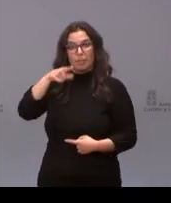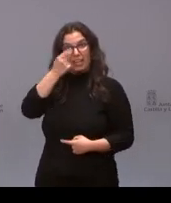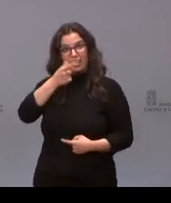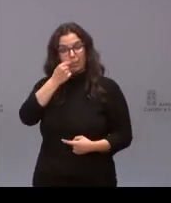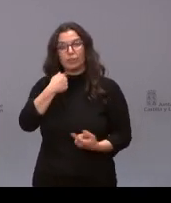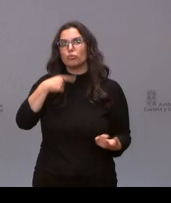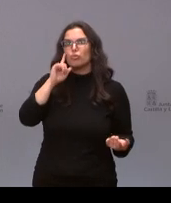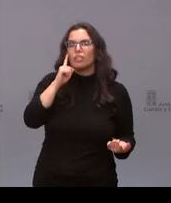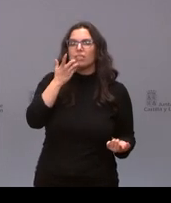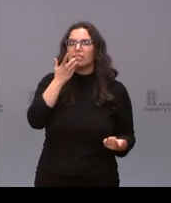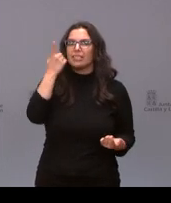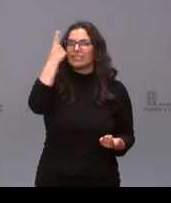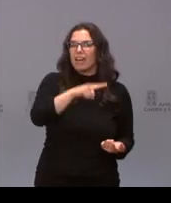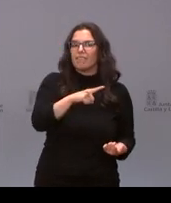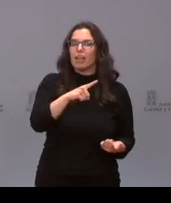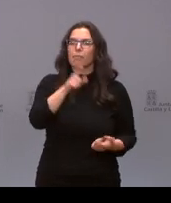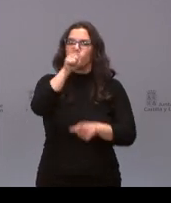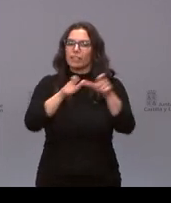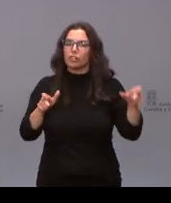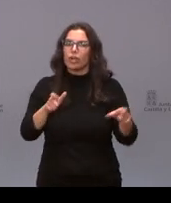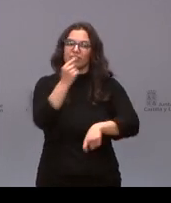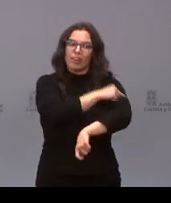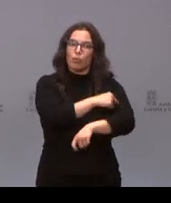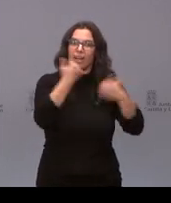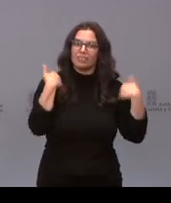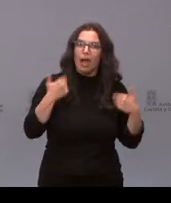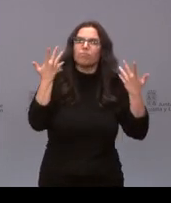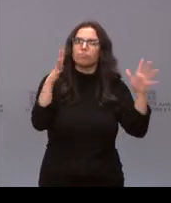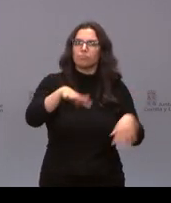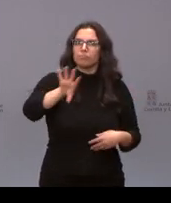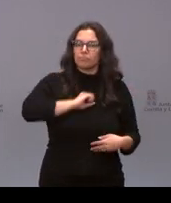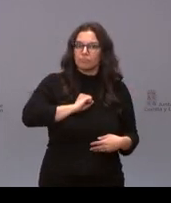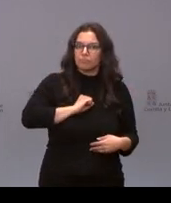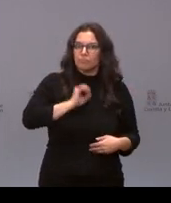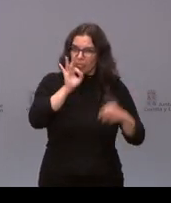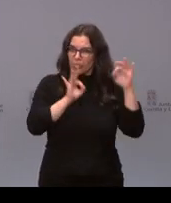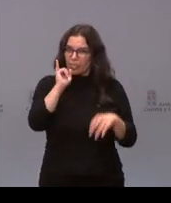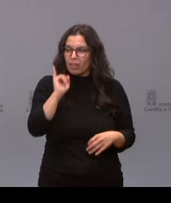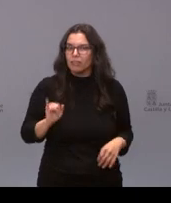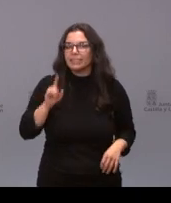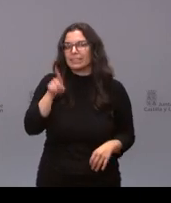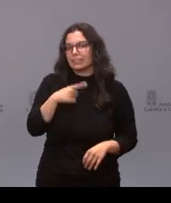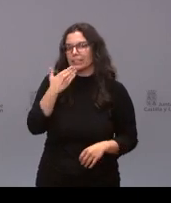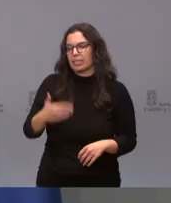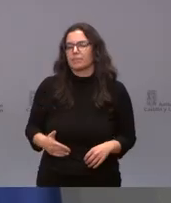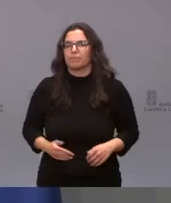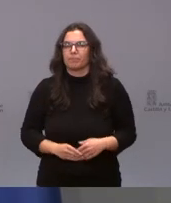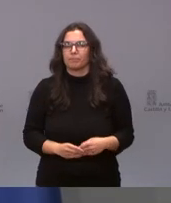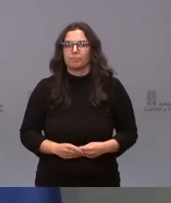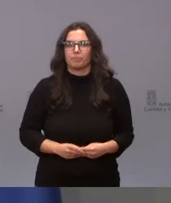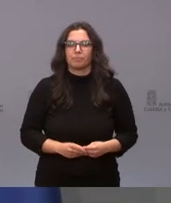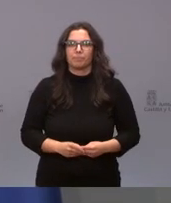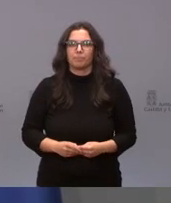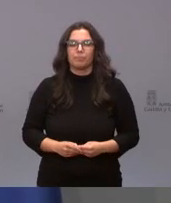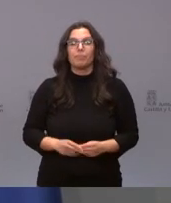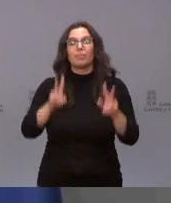de éste de este tema cuenta cuánta gente por la vacuna pues está podido tener la infección gracias bueno